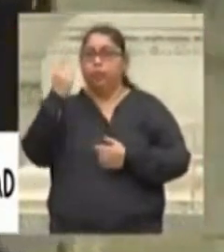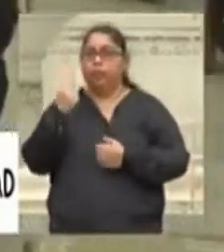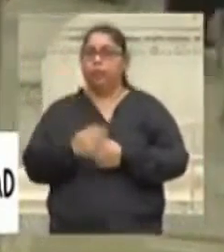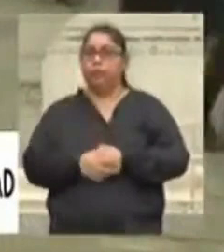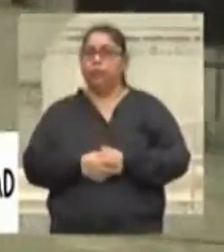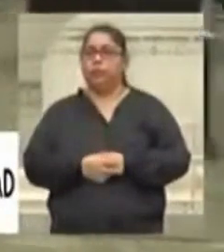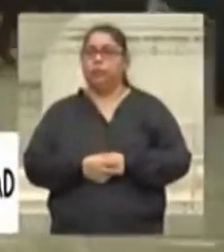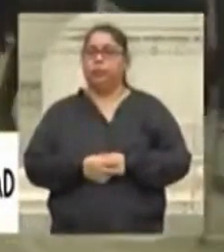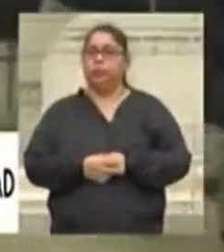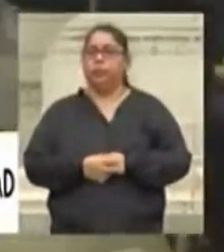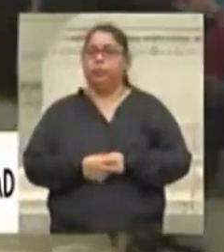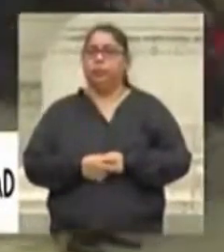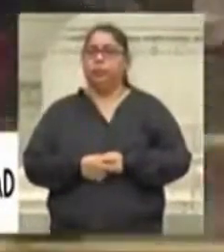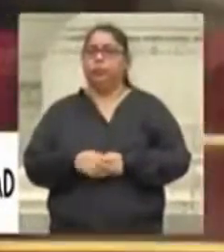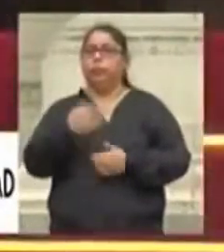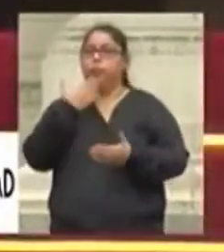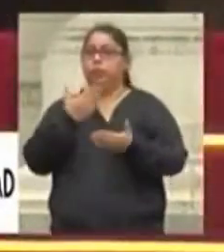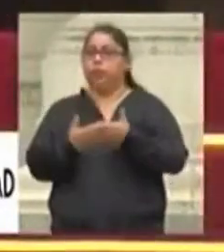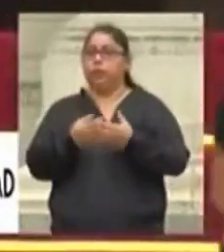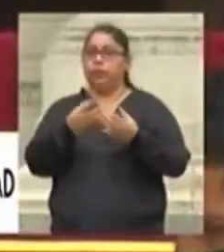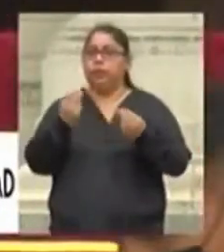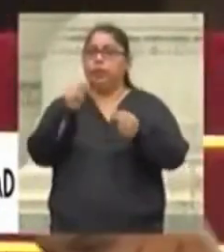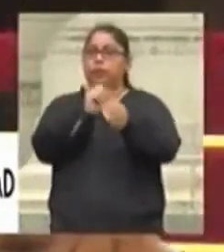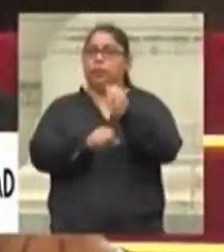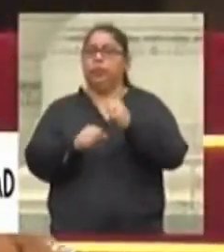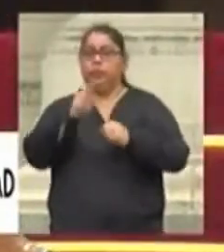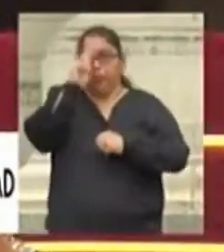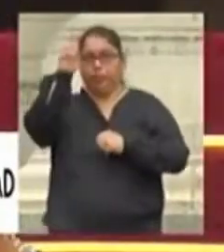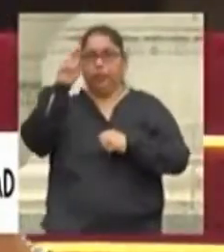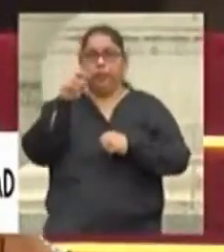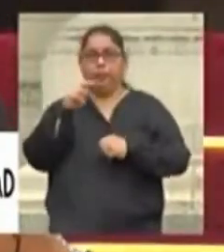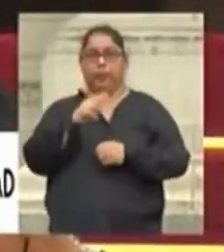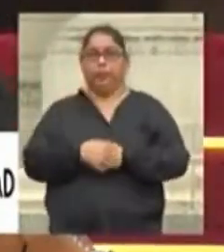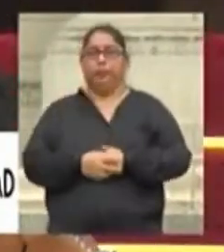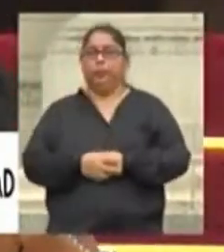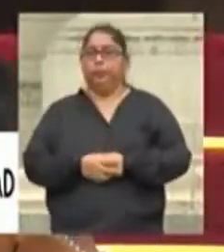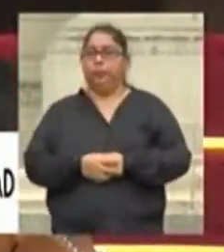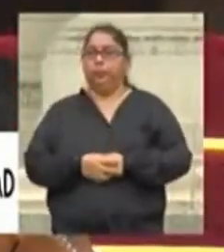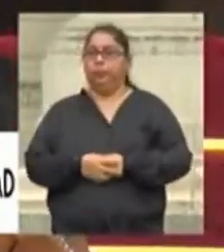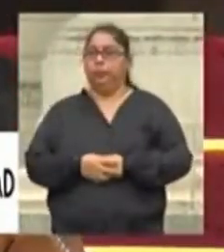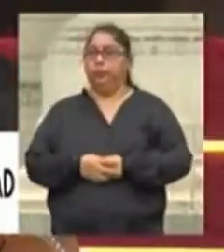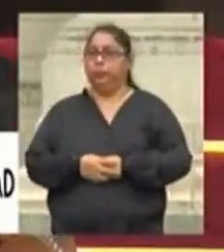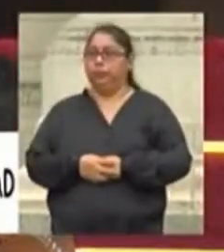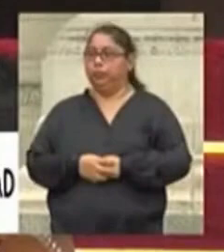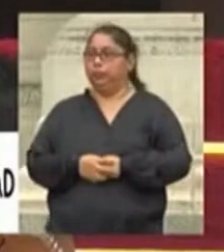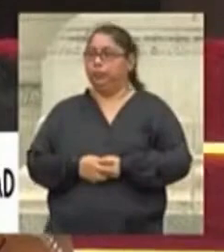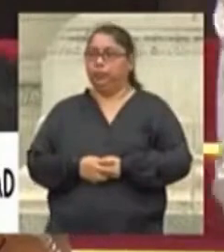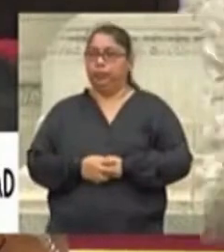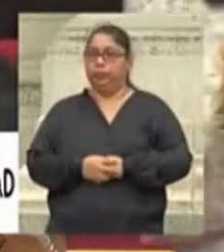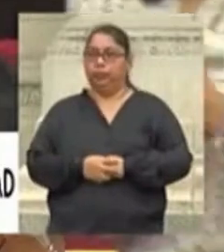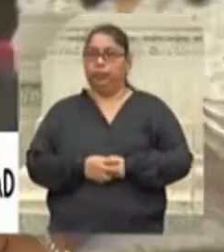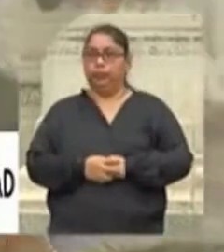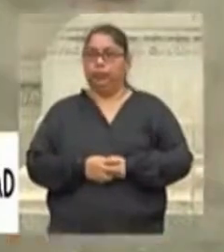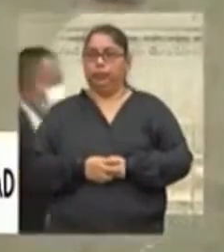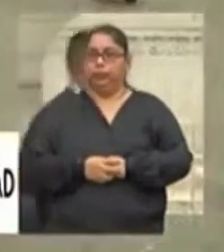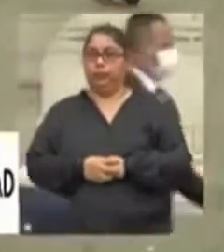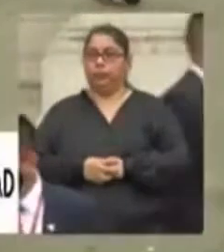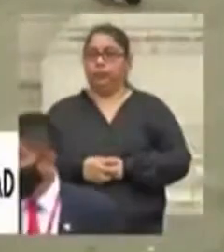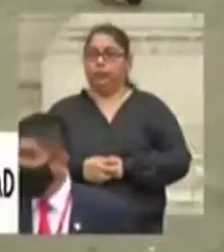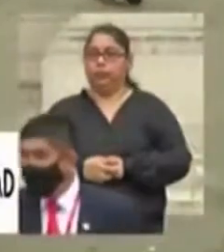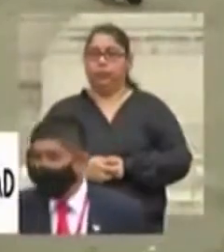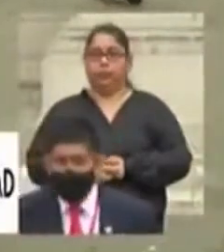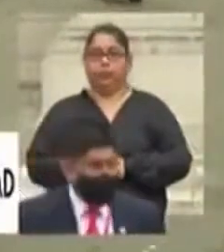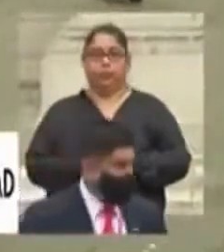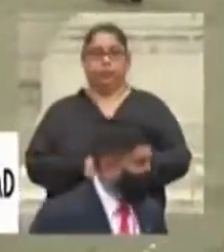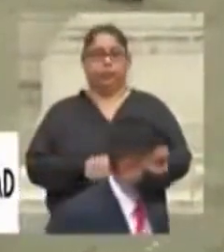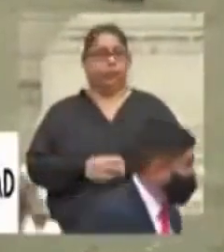entendamos muchas gracias queridos hermanos vive el perú la repubblica pedro castillo